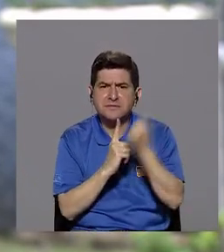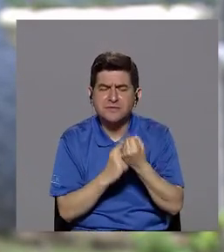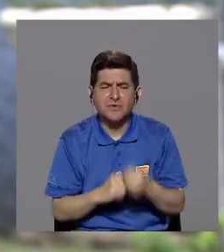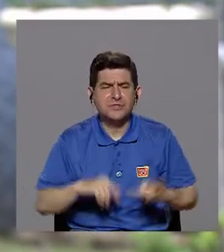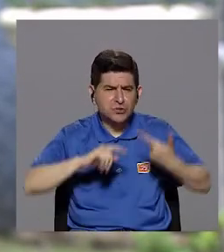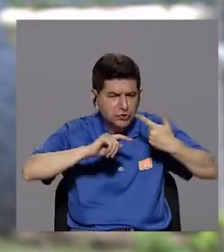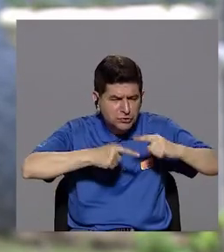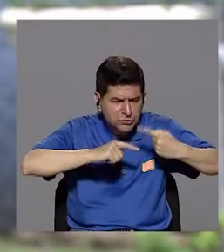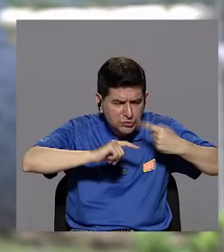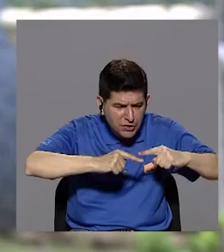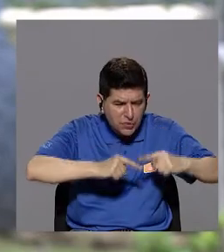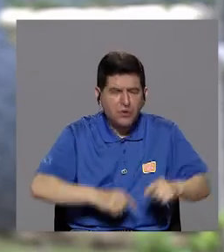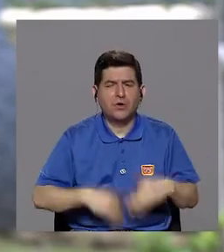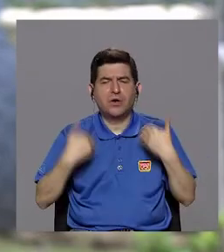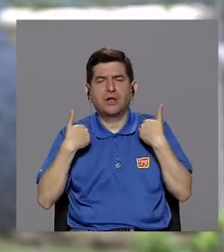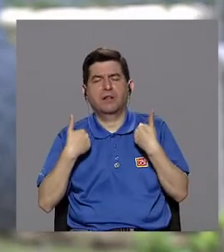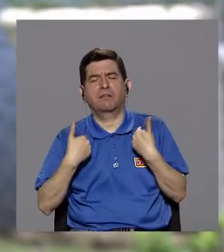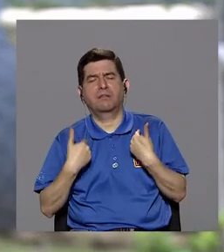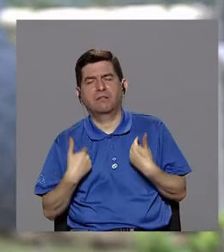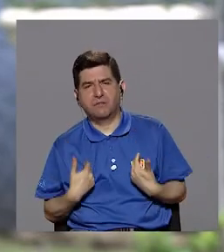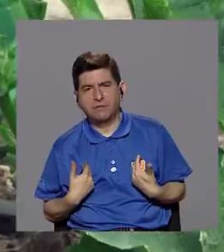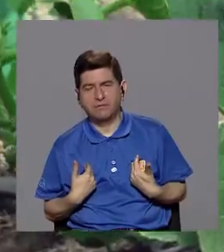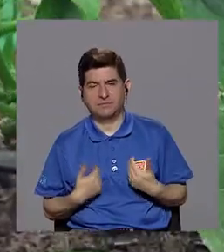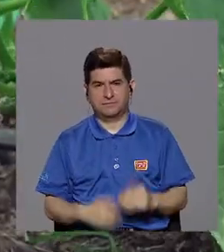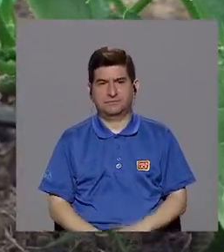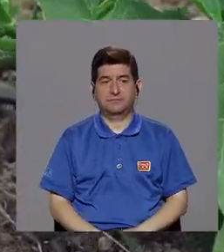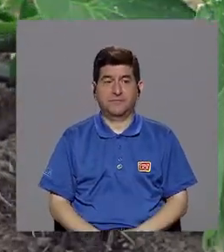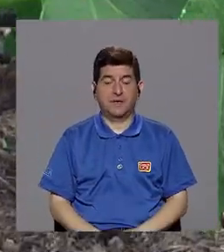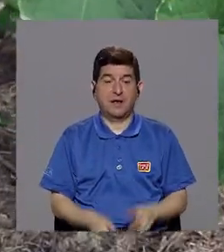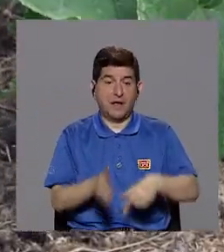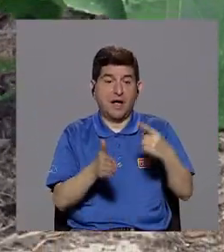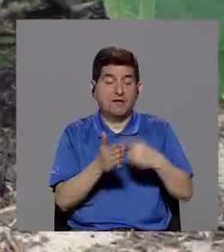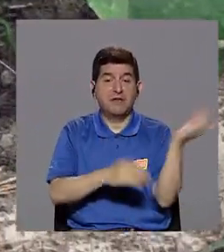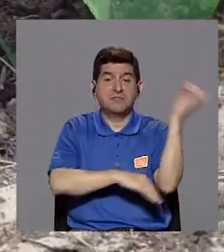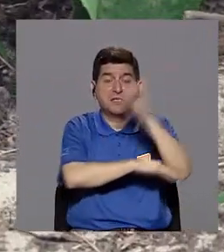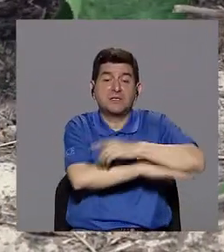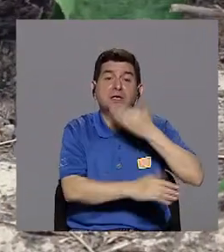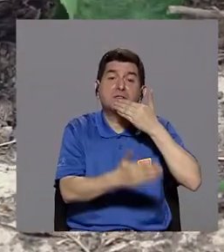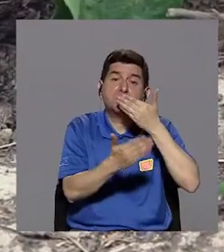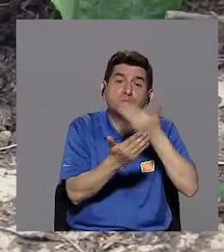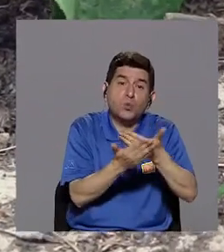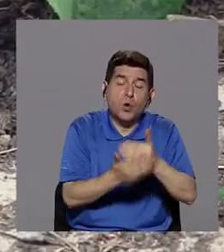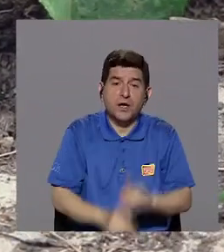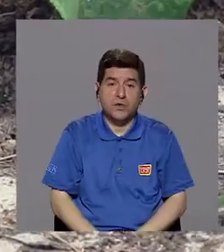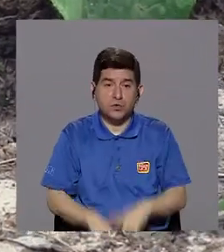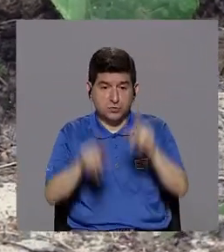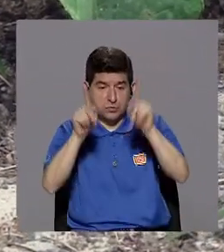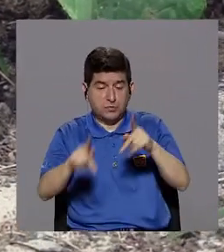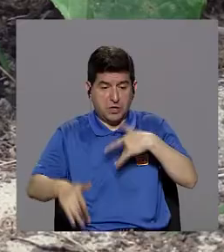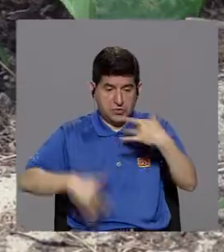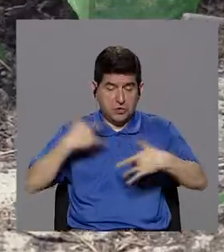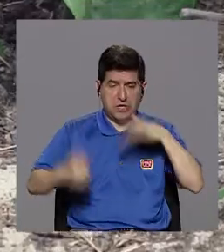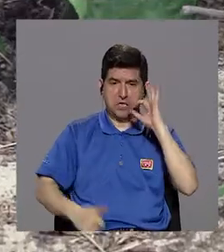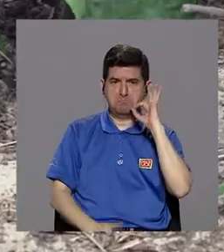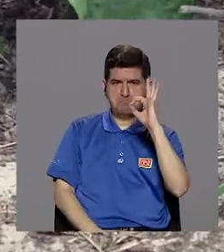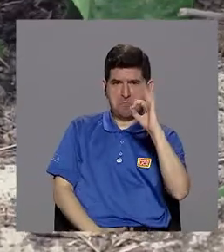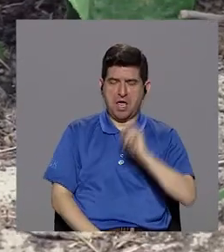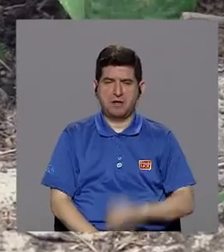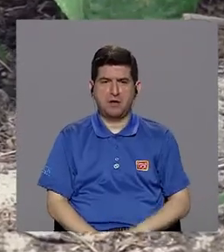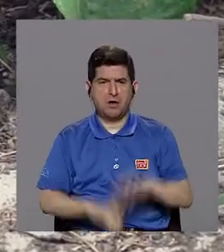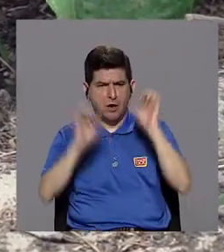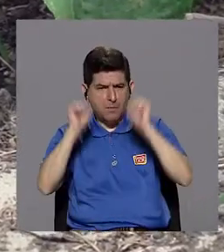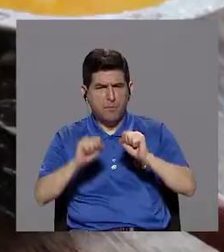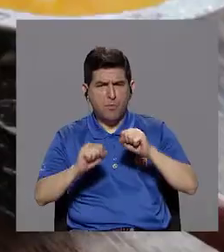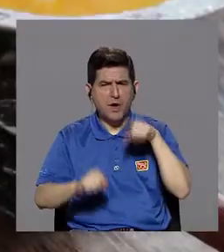con dolor, que esté con fatiga, ¿verdad? Hay días muy buenos, hay días en que la persona se siente muy bien, que